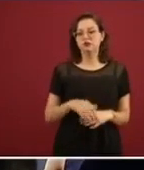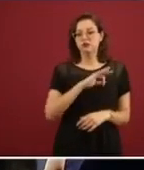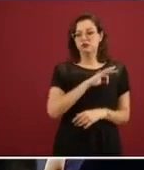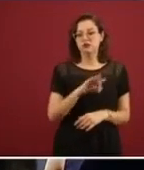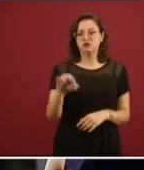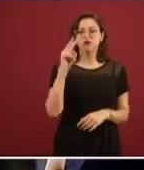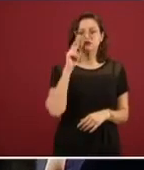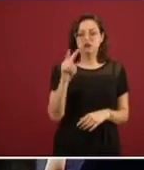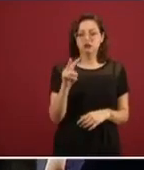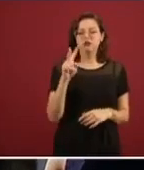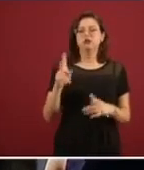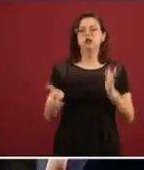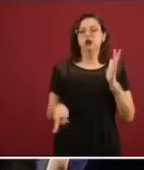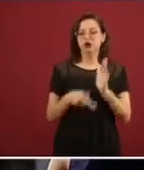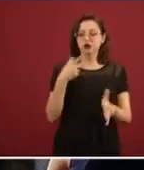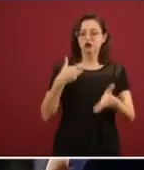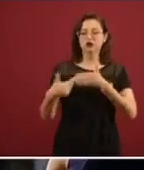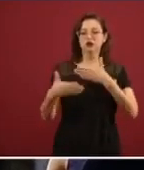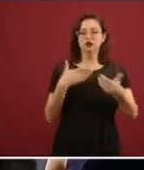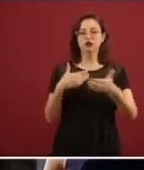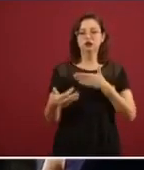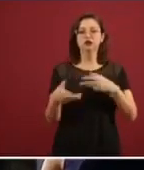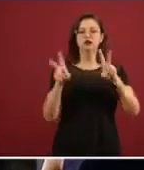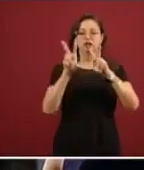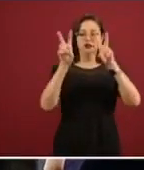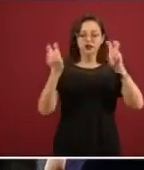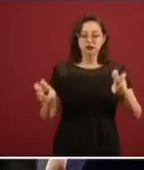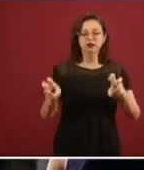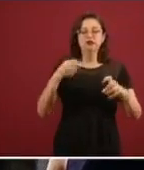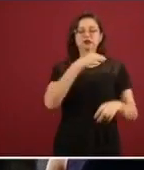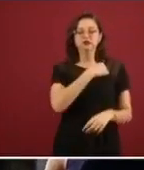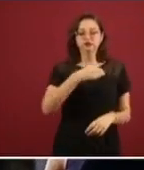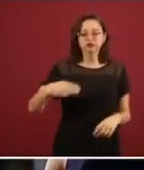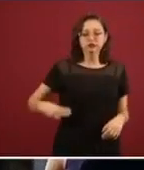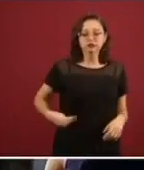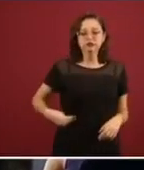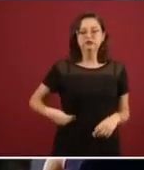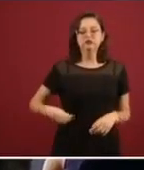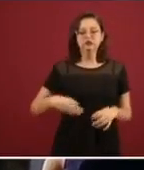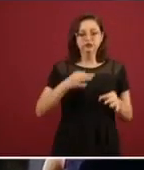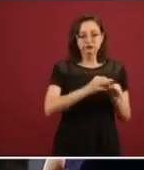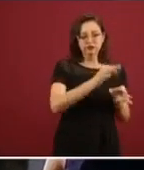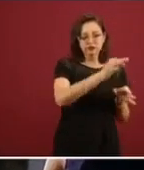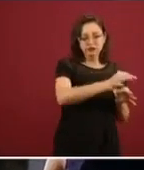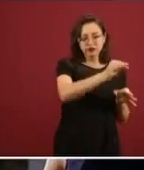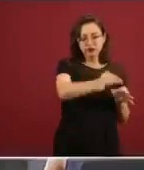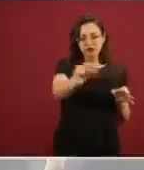distribución nuevamente actualizada de la ocurrencia de casos por municipio.